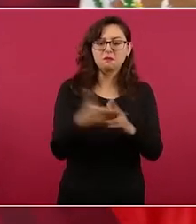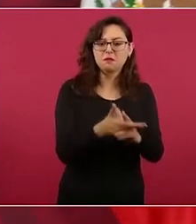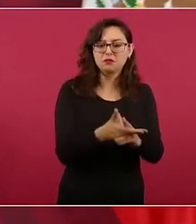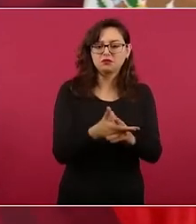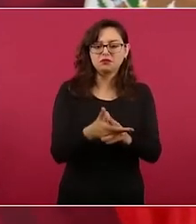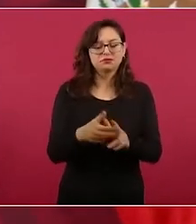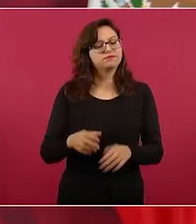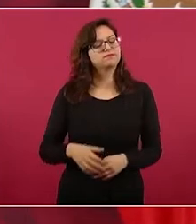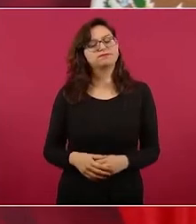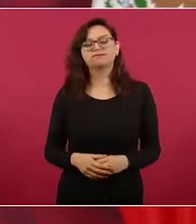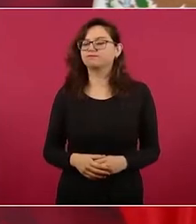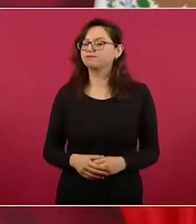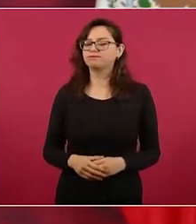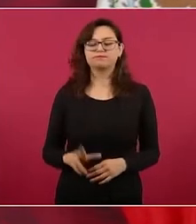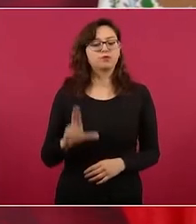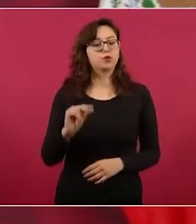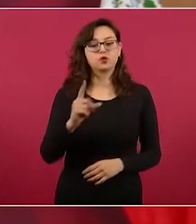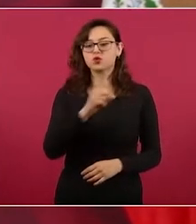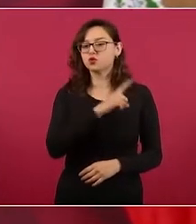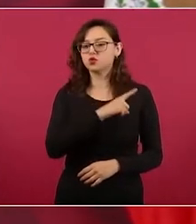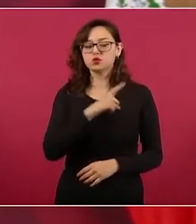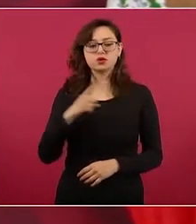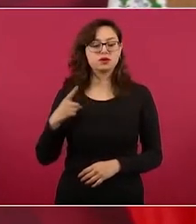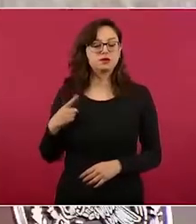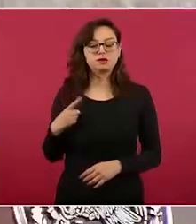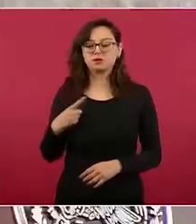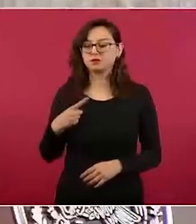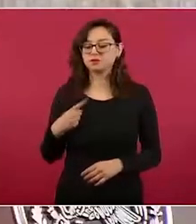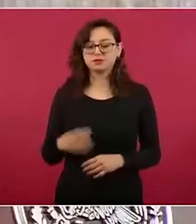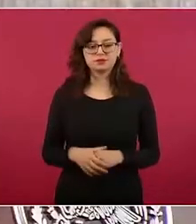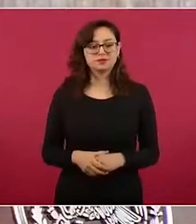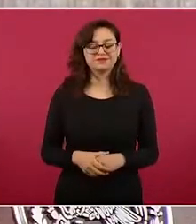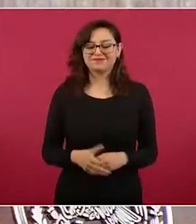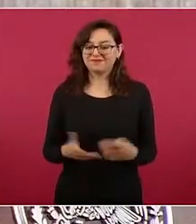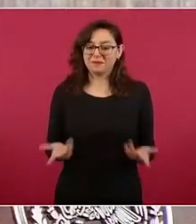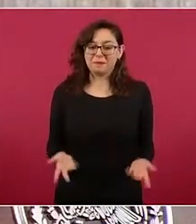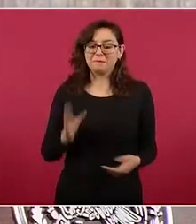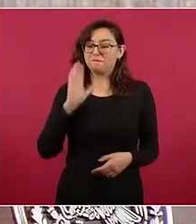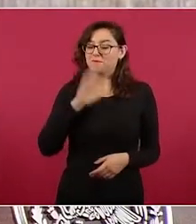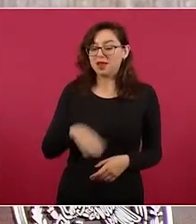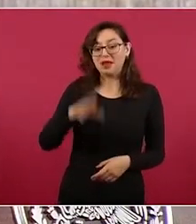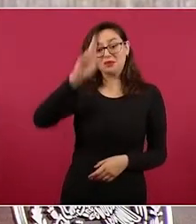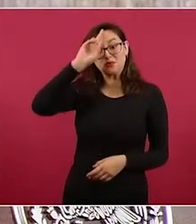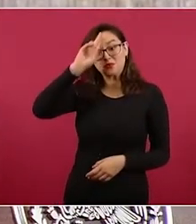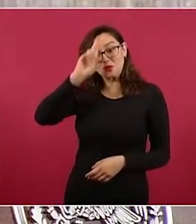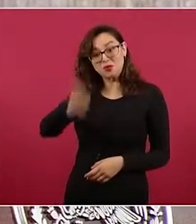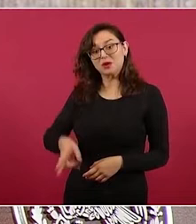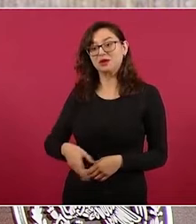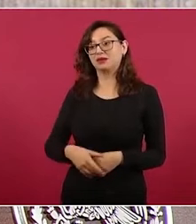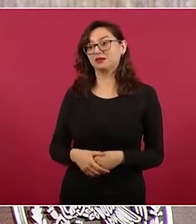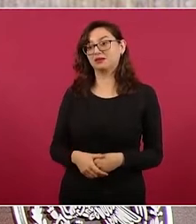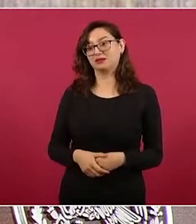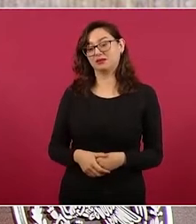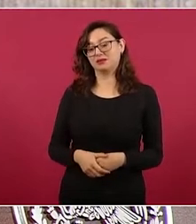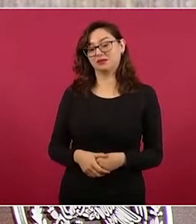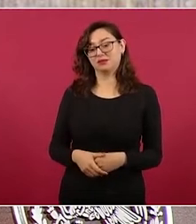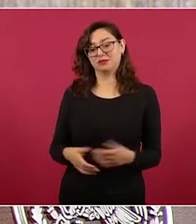Eso está prohibido, pero además